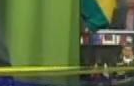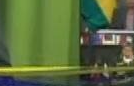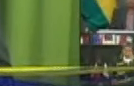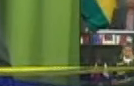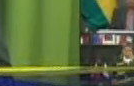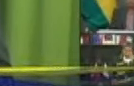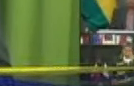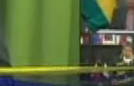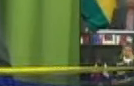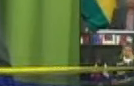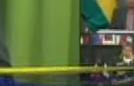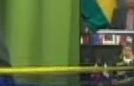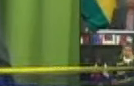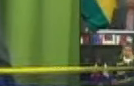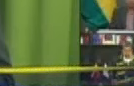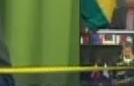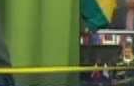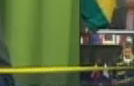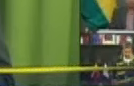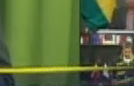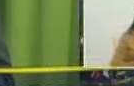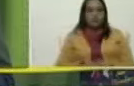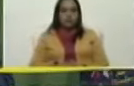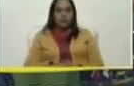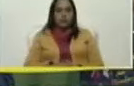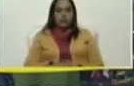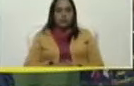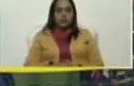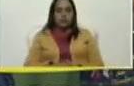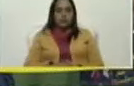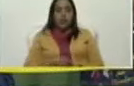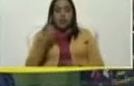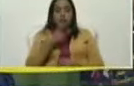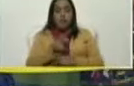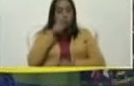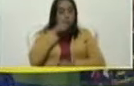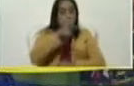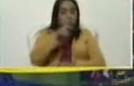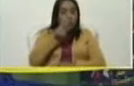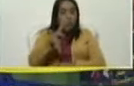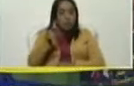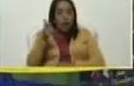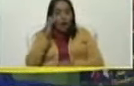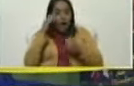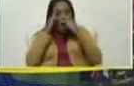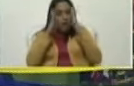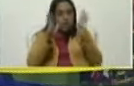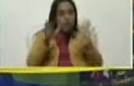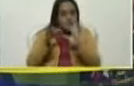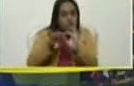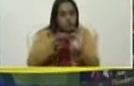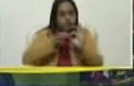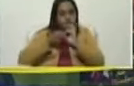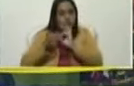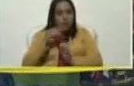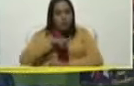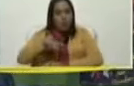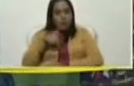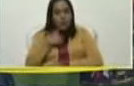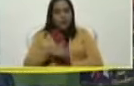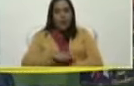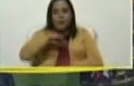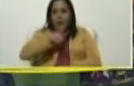tenemos que ser muy vigilantes, tenemos que permanecer atentos y tenemos que permanecer solidarios entre nosotros, de tal manera que